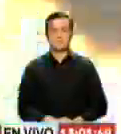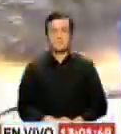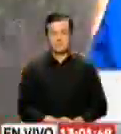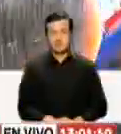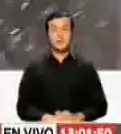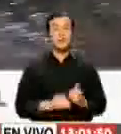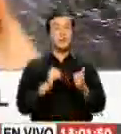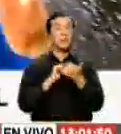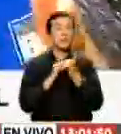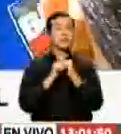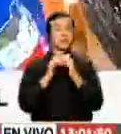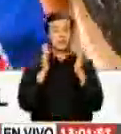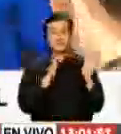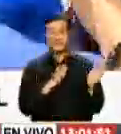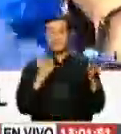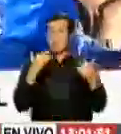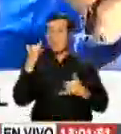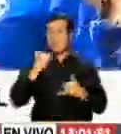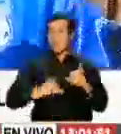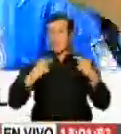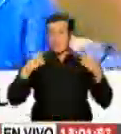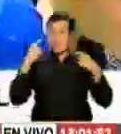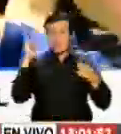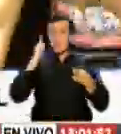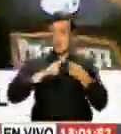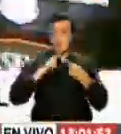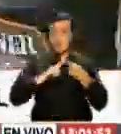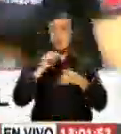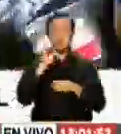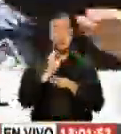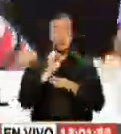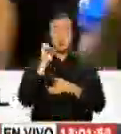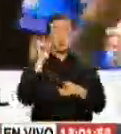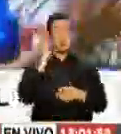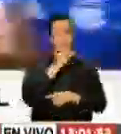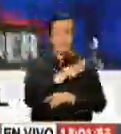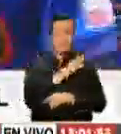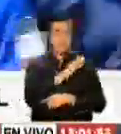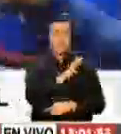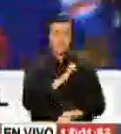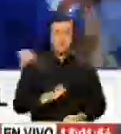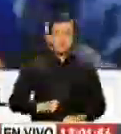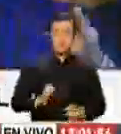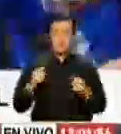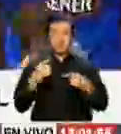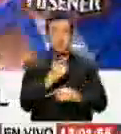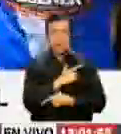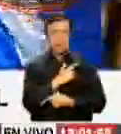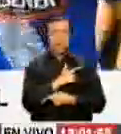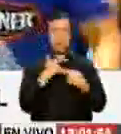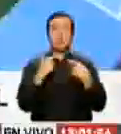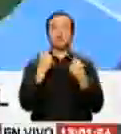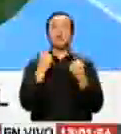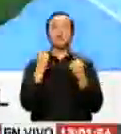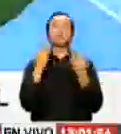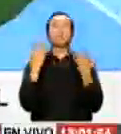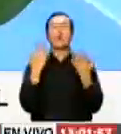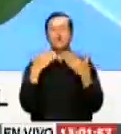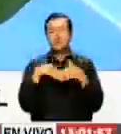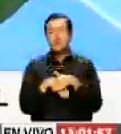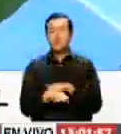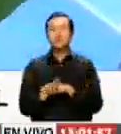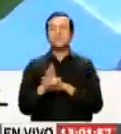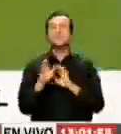Y en los deportes, todo listo para las finales del campeonato ecuatoriano. Emelec y Liga de Quito definieron los valores de las entradas para los